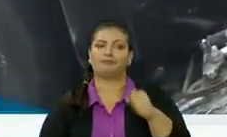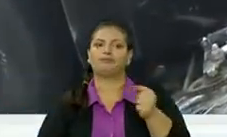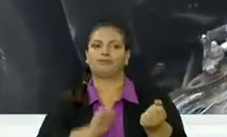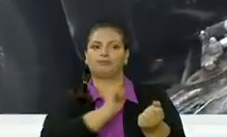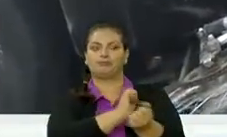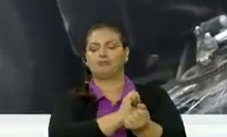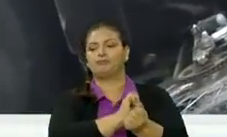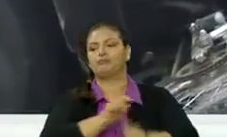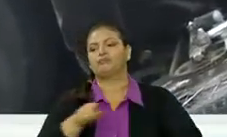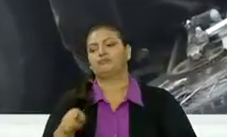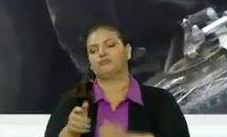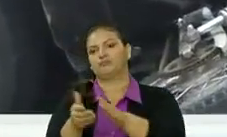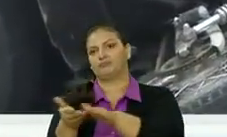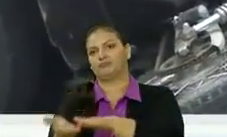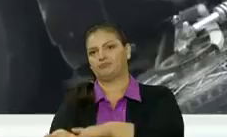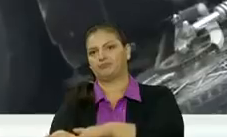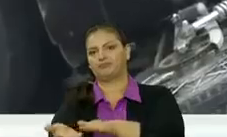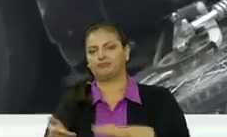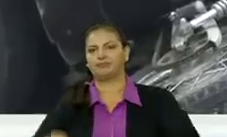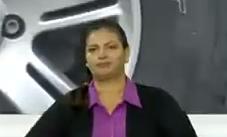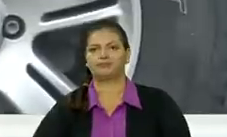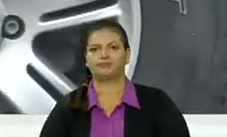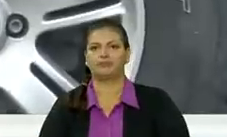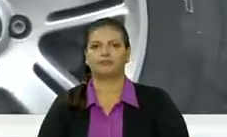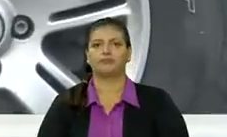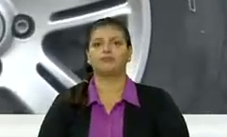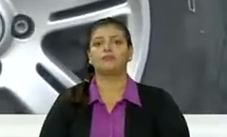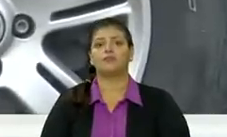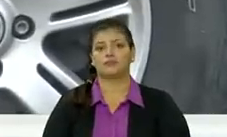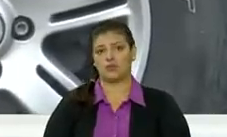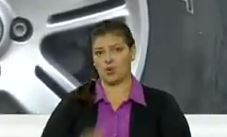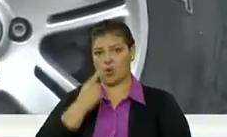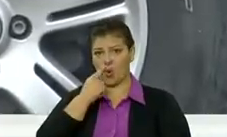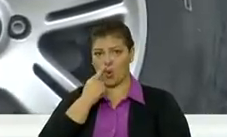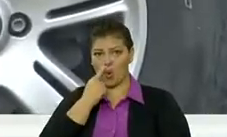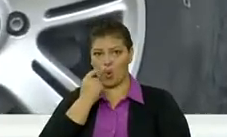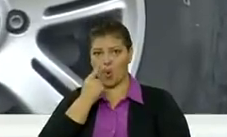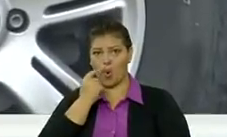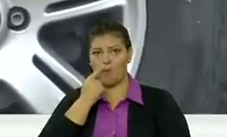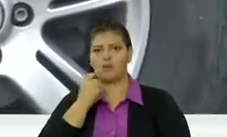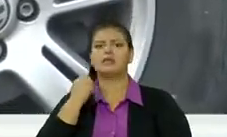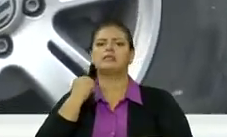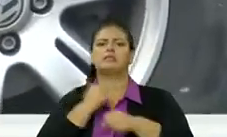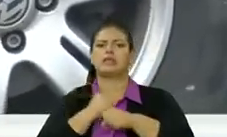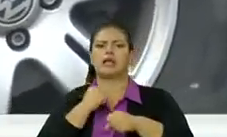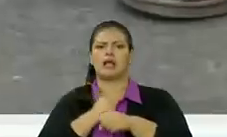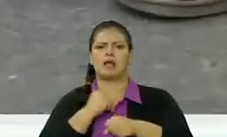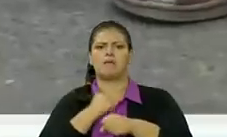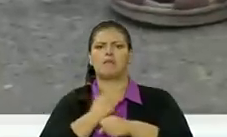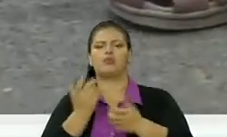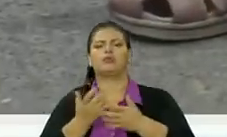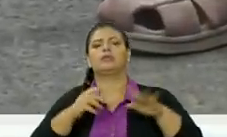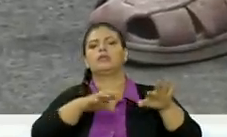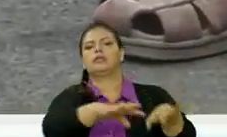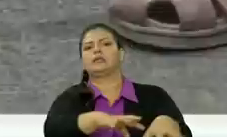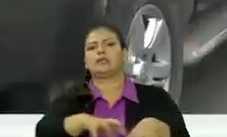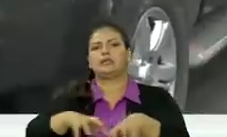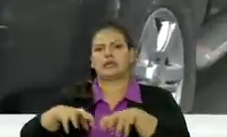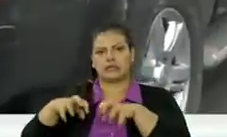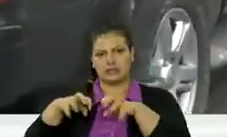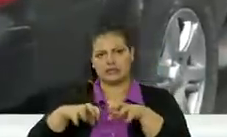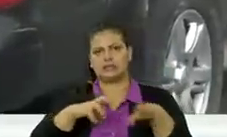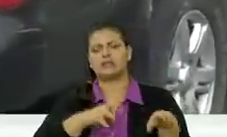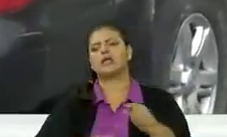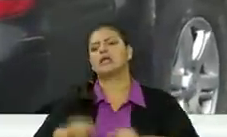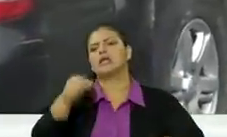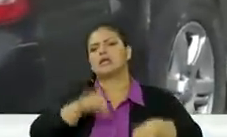Se trasladó en motocicleta desde Rocafuerte a Puerto Viejo en busca de productos químicos agrícolas, pero en el trayecto